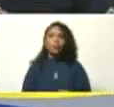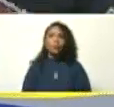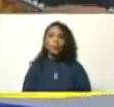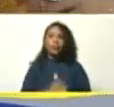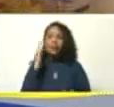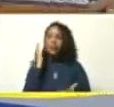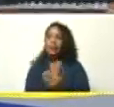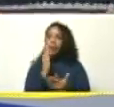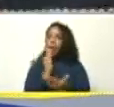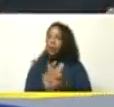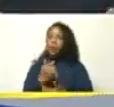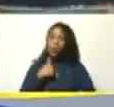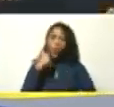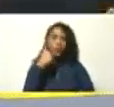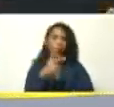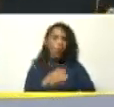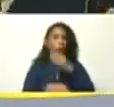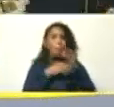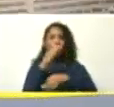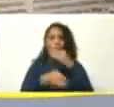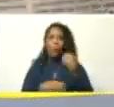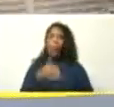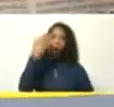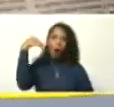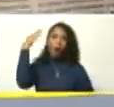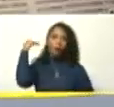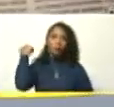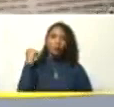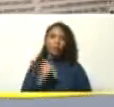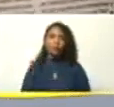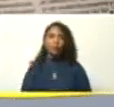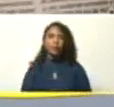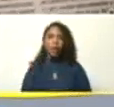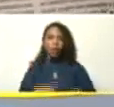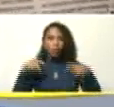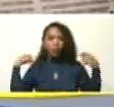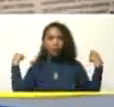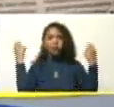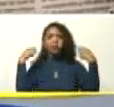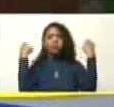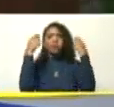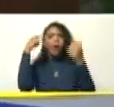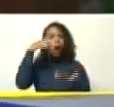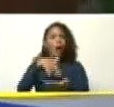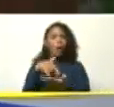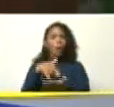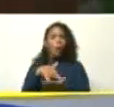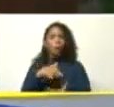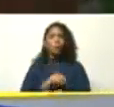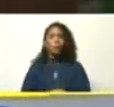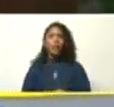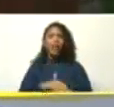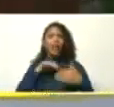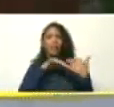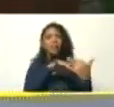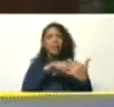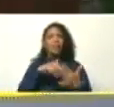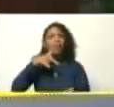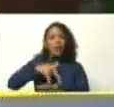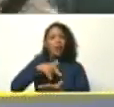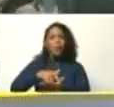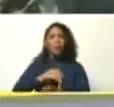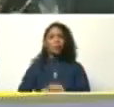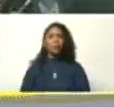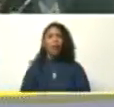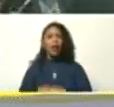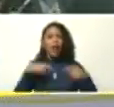Siempre lo he dicho y lo comentábamos la otra vez. La campaña de Carabobo, la batalla de Carabobo,